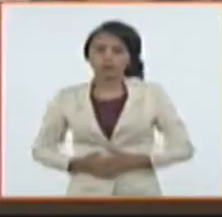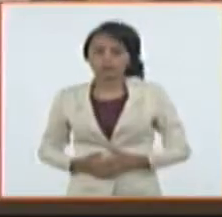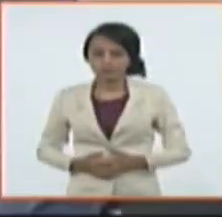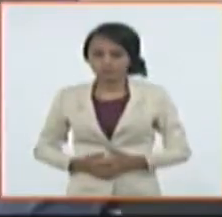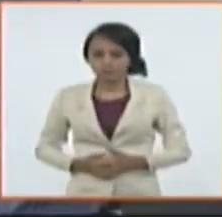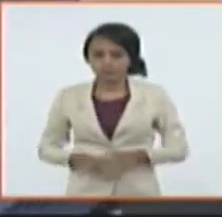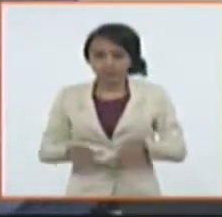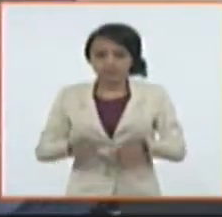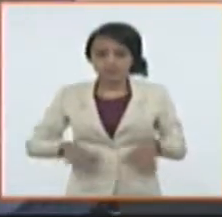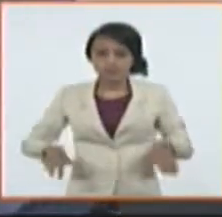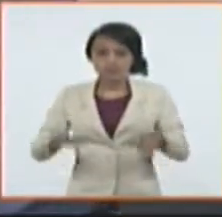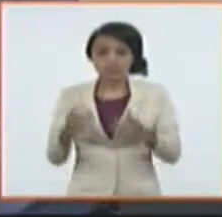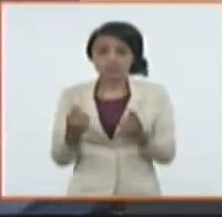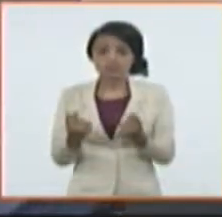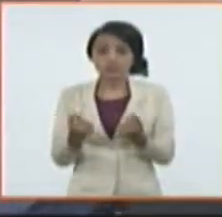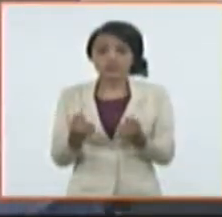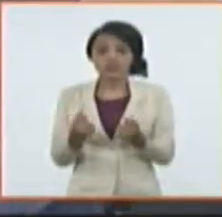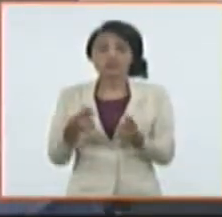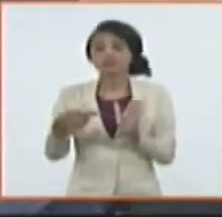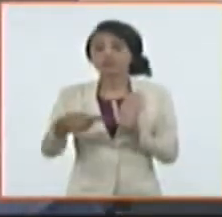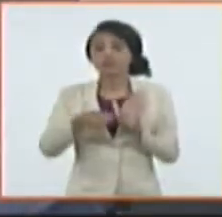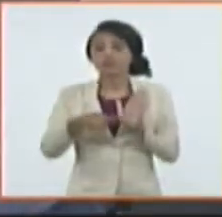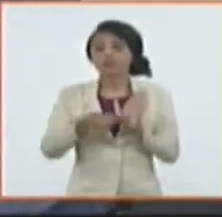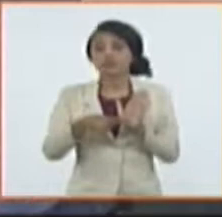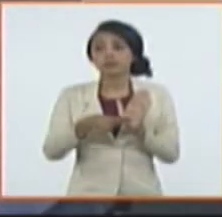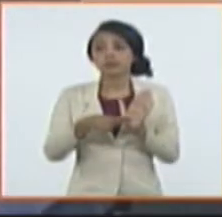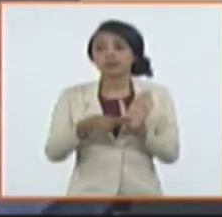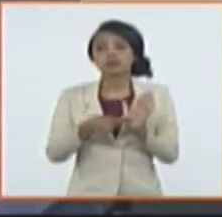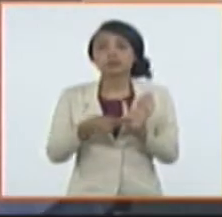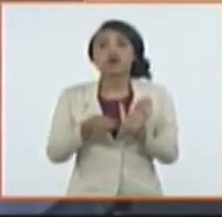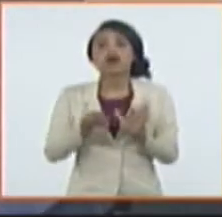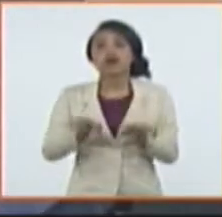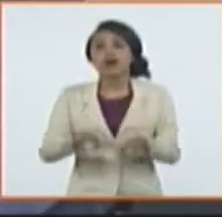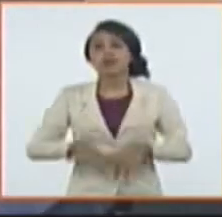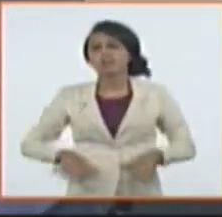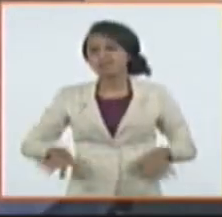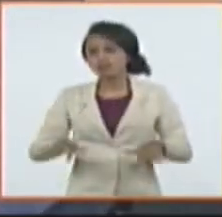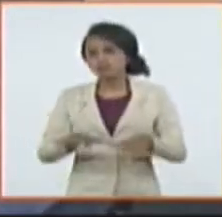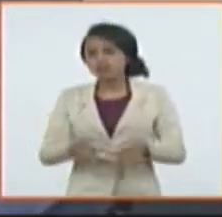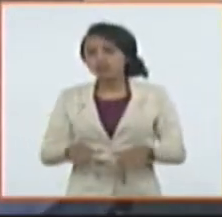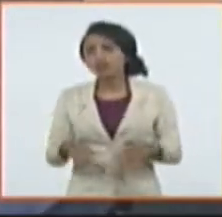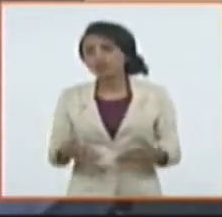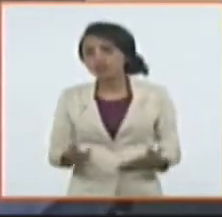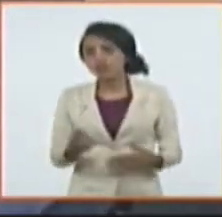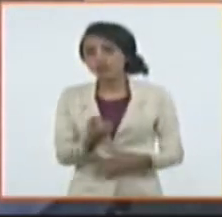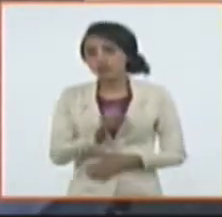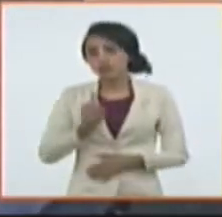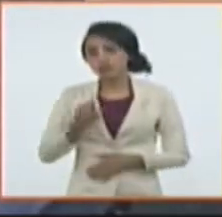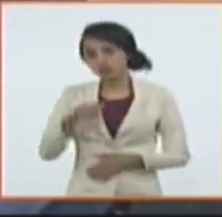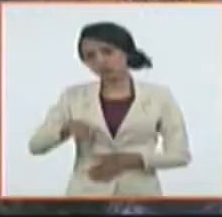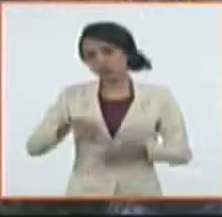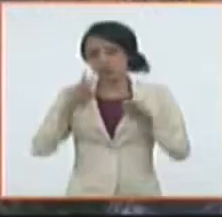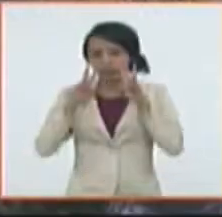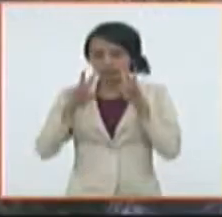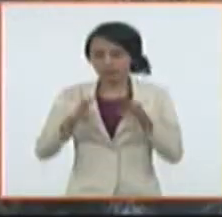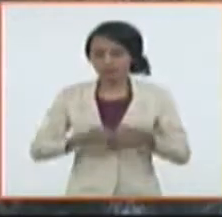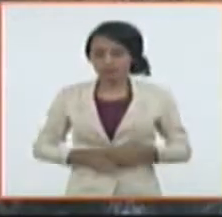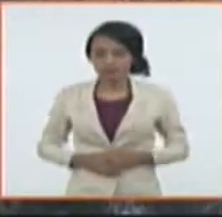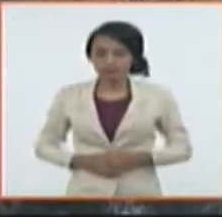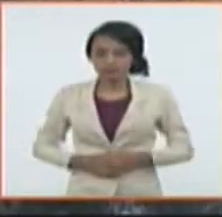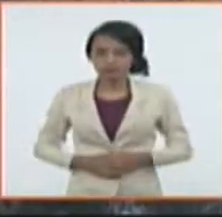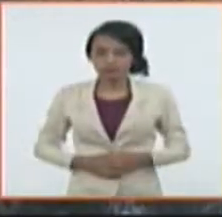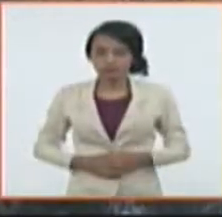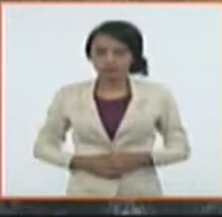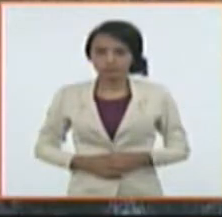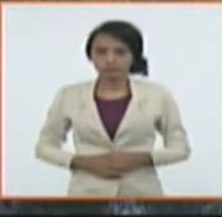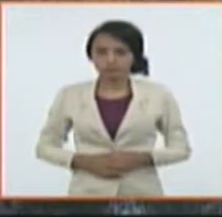situación. Estos son elementos de contexto de la situación que estamos viendo. ¿Qué consideraciones podemos hacer sobre